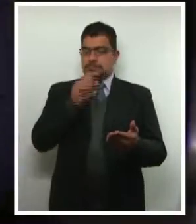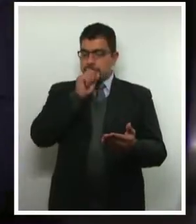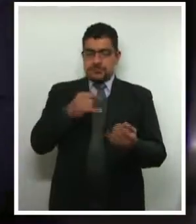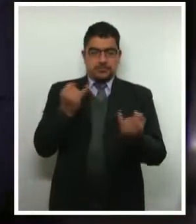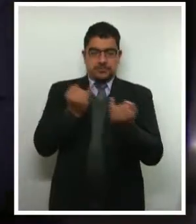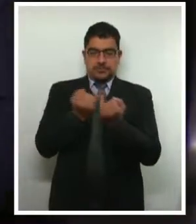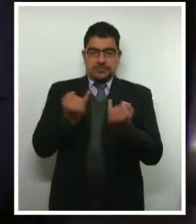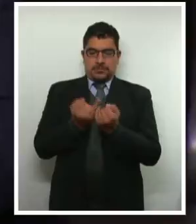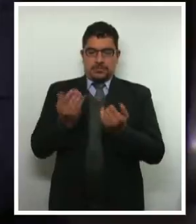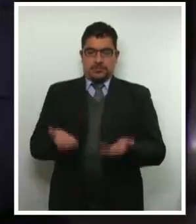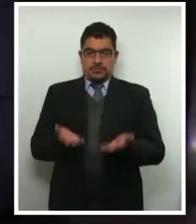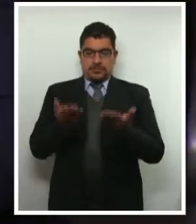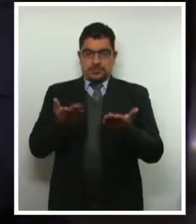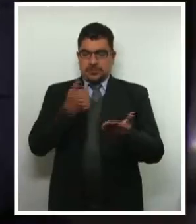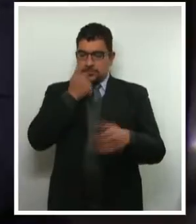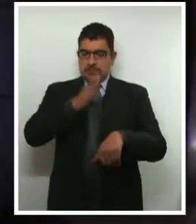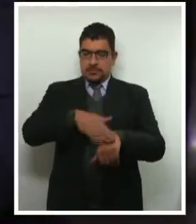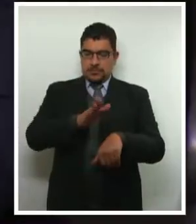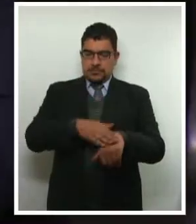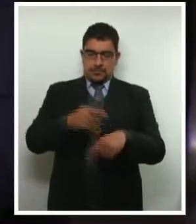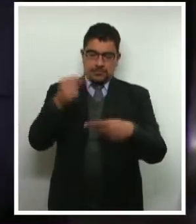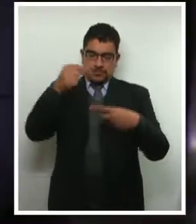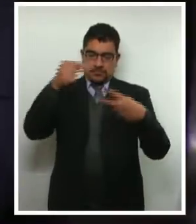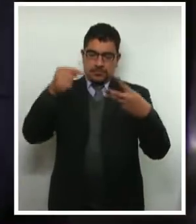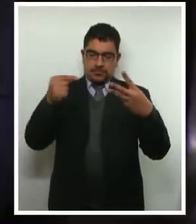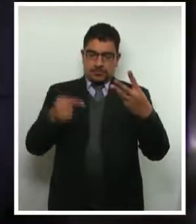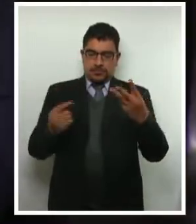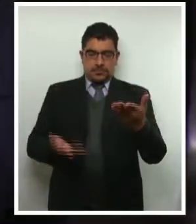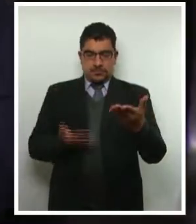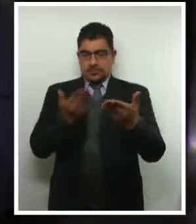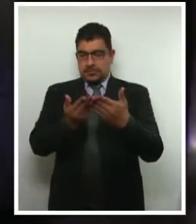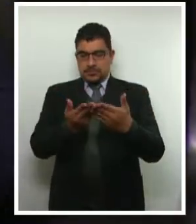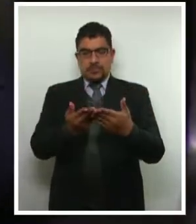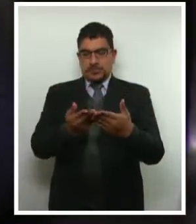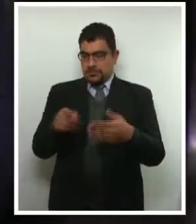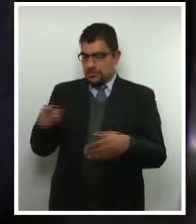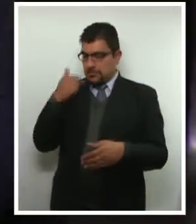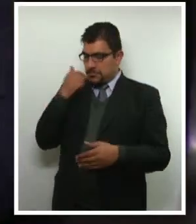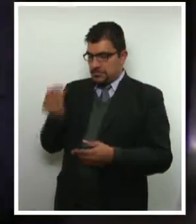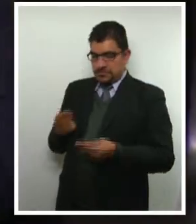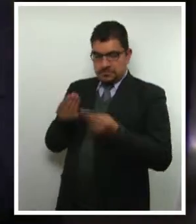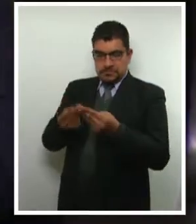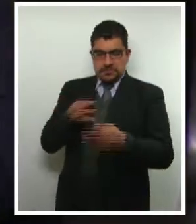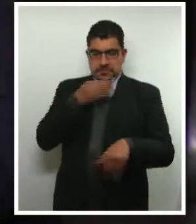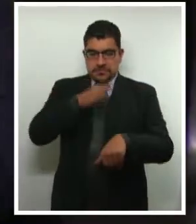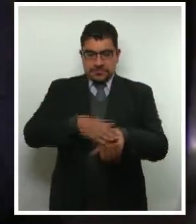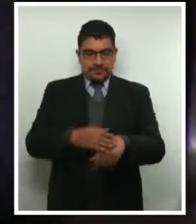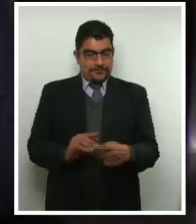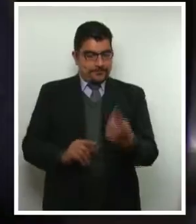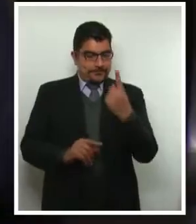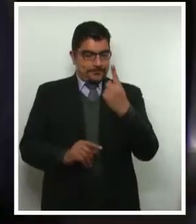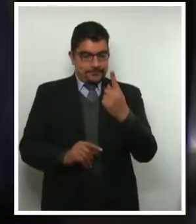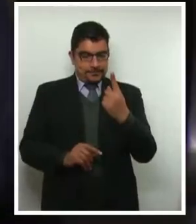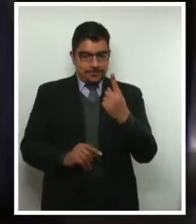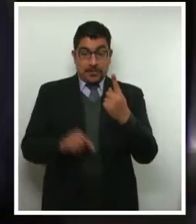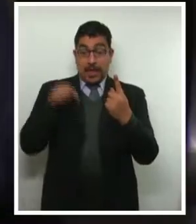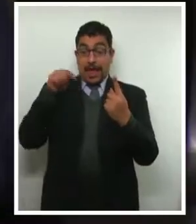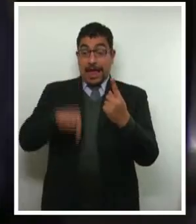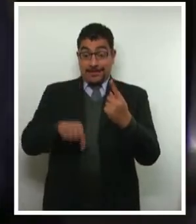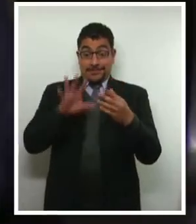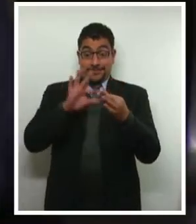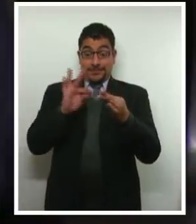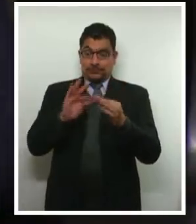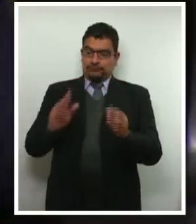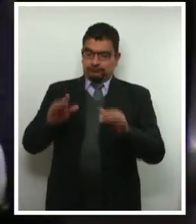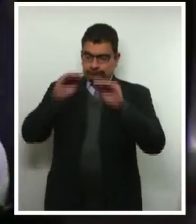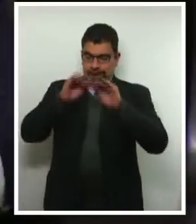queremos hacer algunos señalamientos y una propuesta. En primer lugar, en el documento que